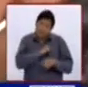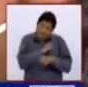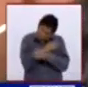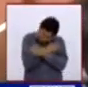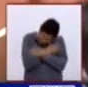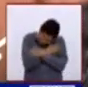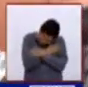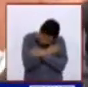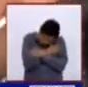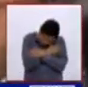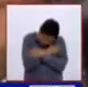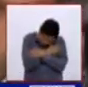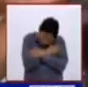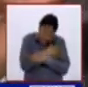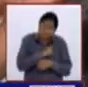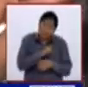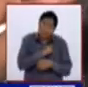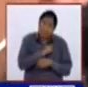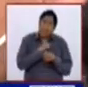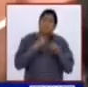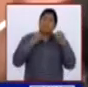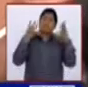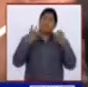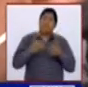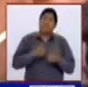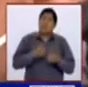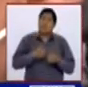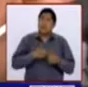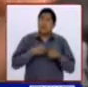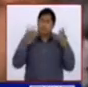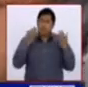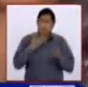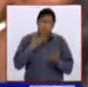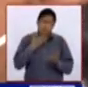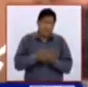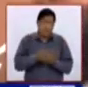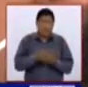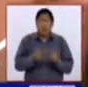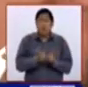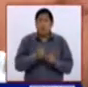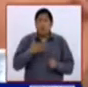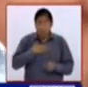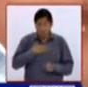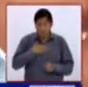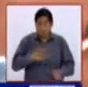quiero. La quiero muchísimo porque fue muy buena conmigo.